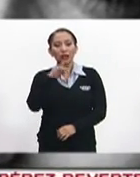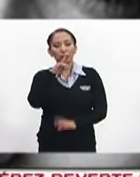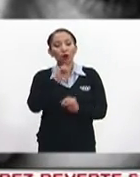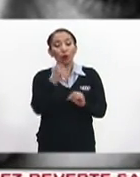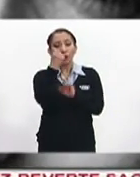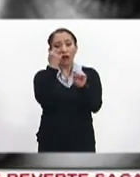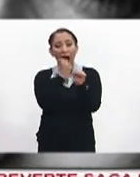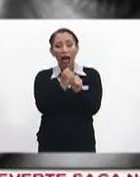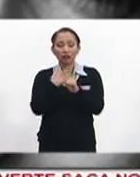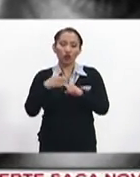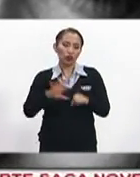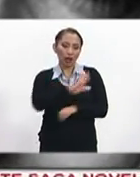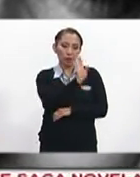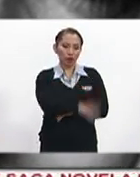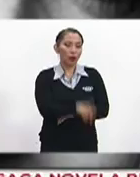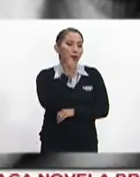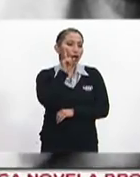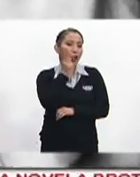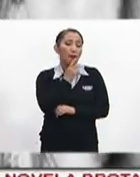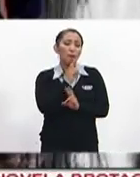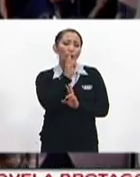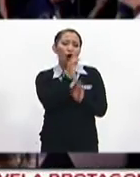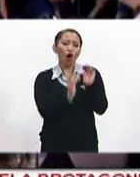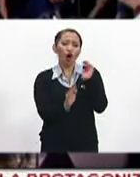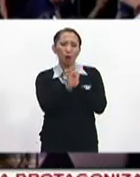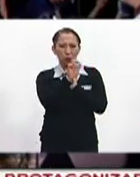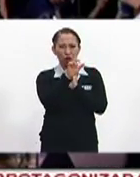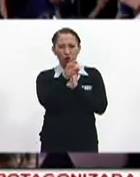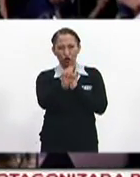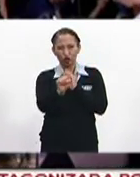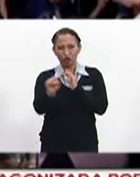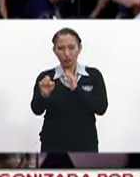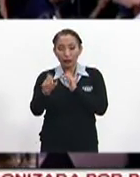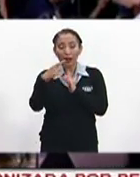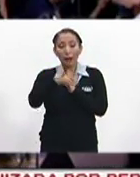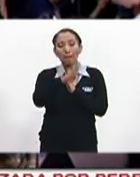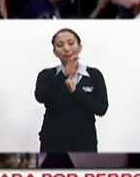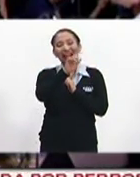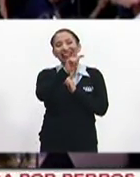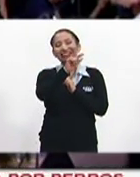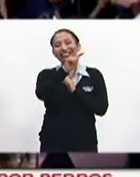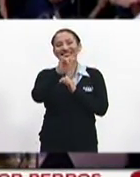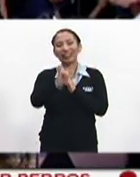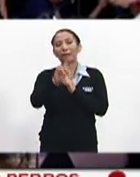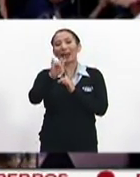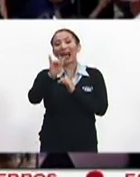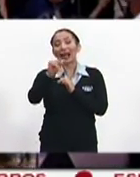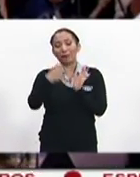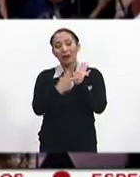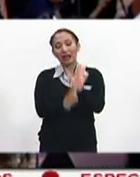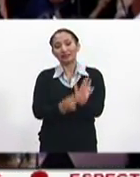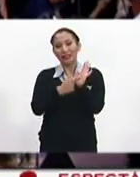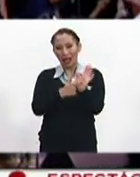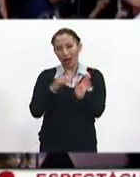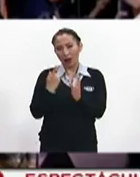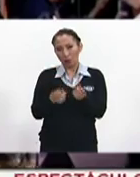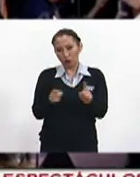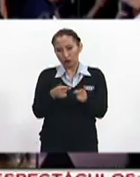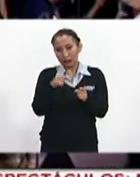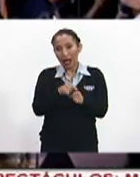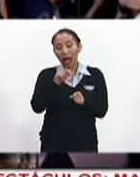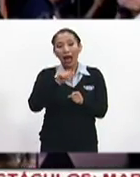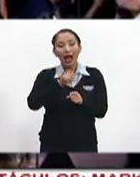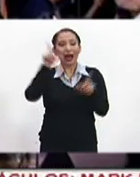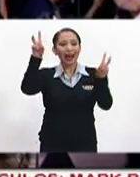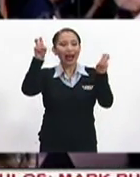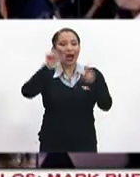A más de un año de la partida de la llamada gran voz del blues en México, la banda de Betsy Pecanins presenta el disco póstumo Ave Fénix,